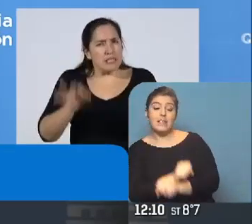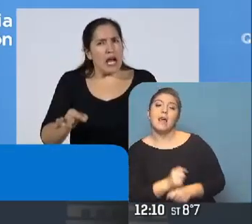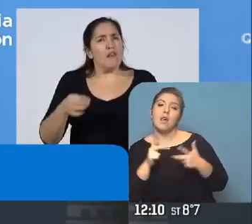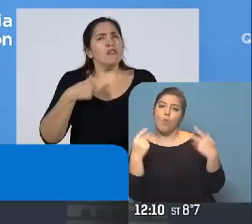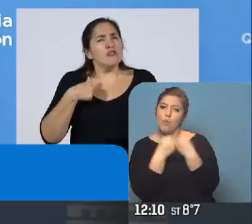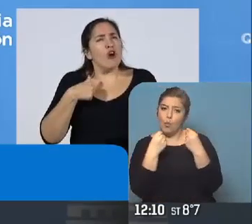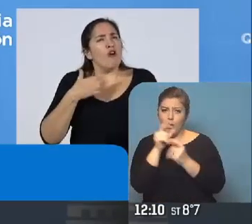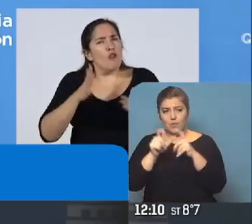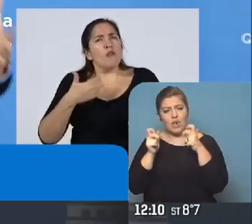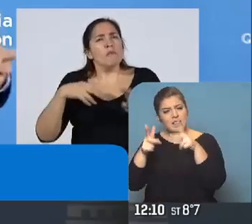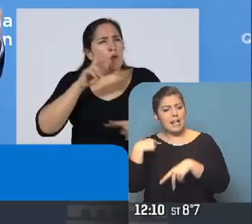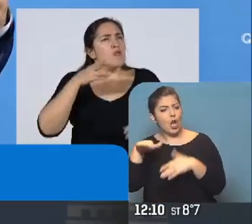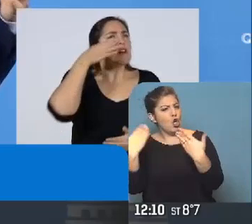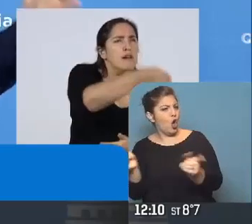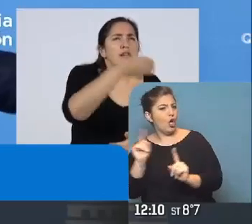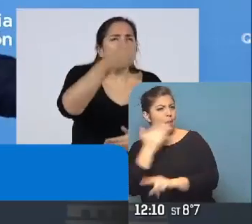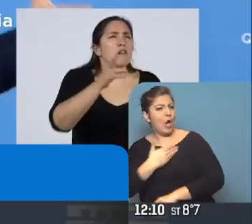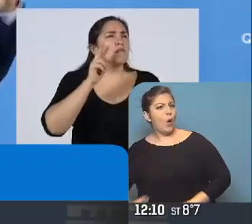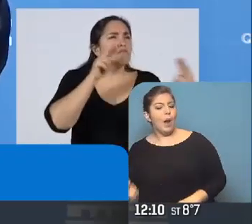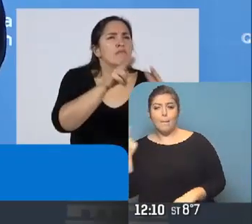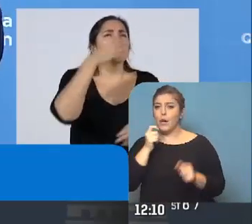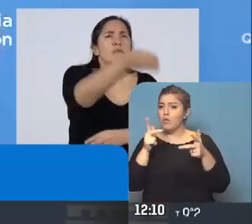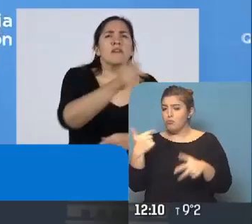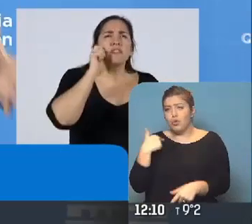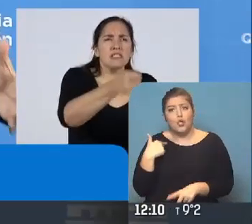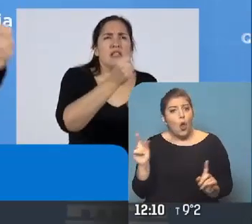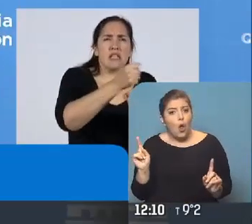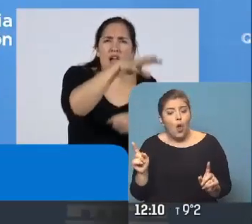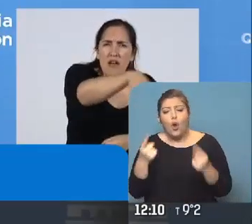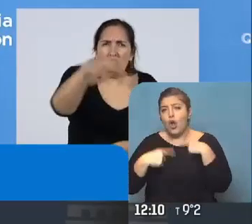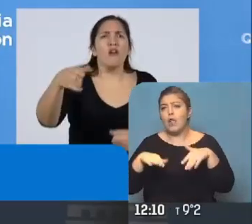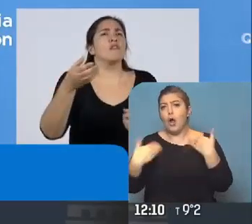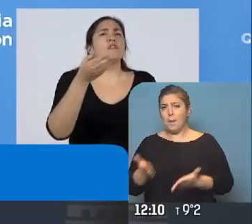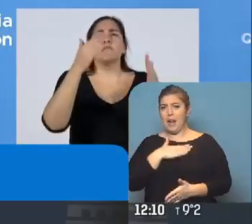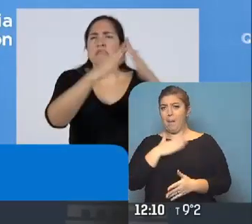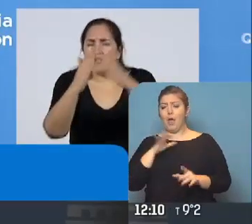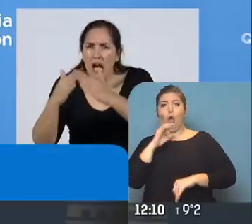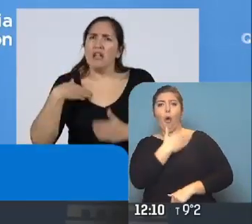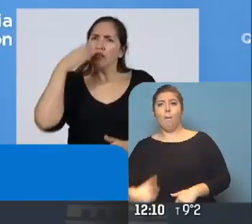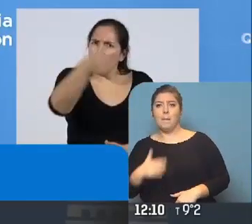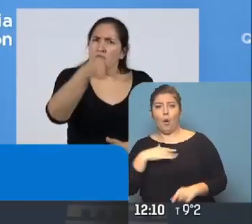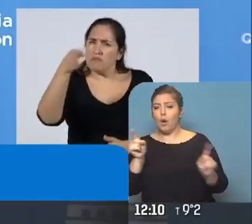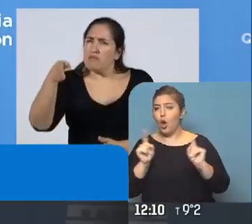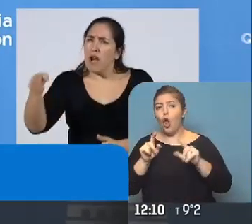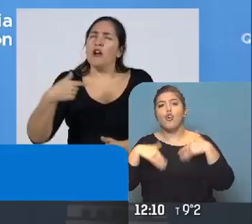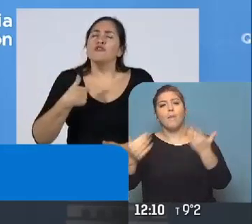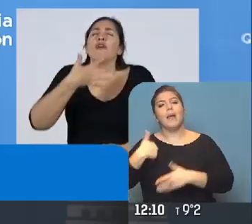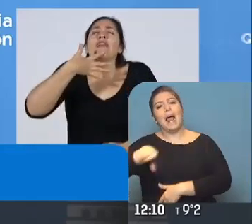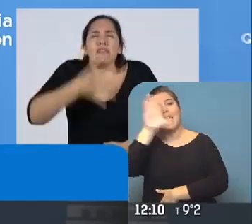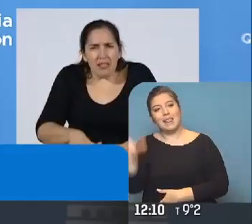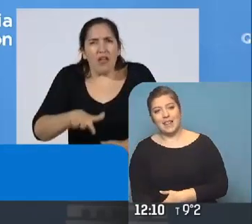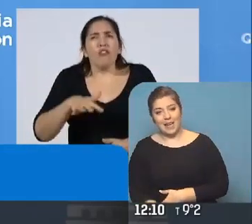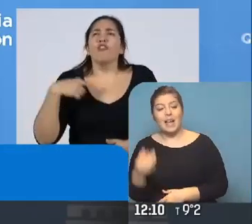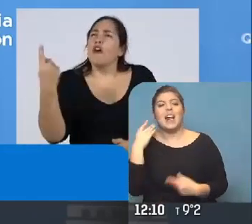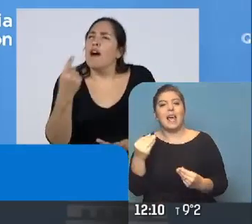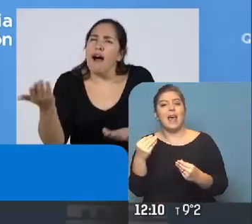mucha gente le dice que no le conviene al gobierno, pero afirmó: yo no hago lo que me conviene a mí ni a mi gobierno, sino lo que le conviene al país, que es